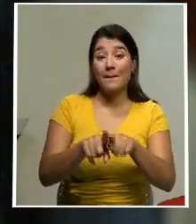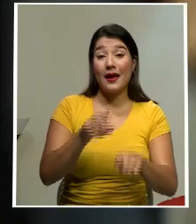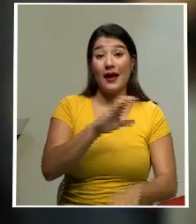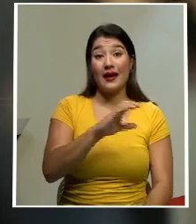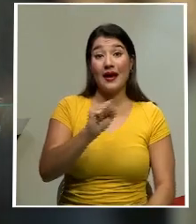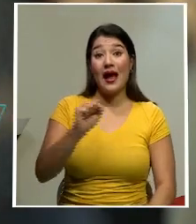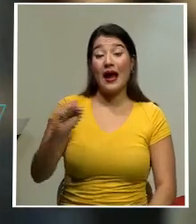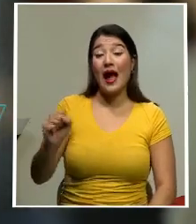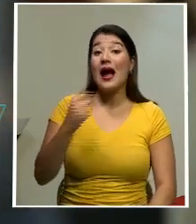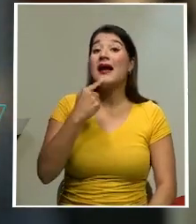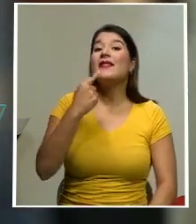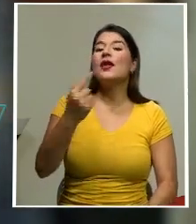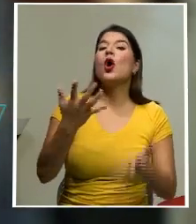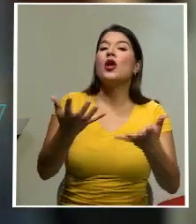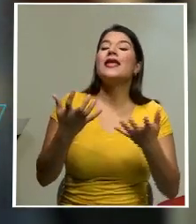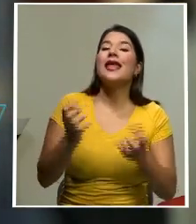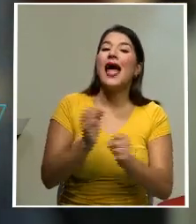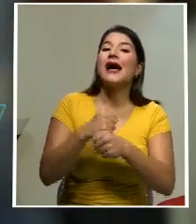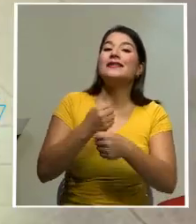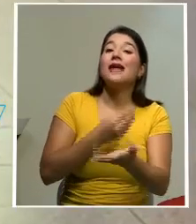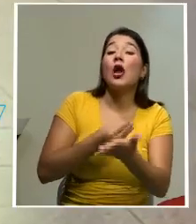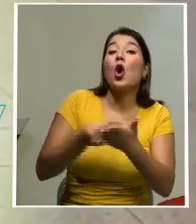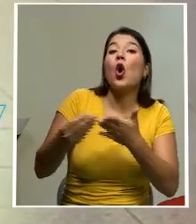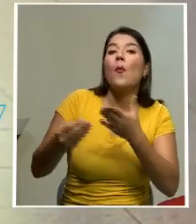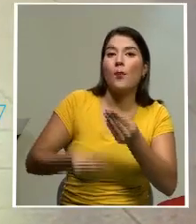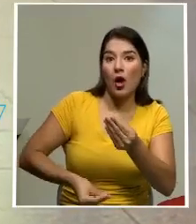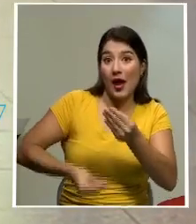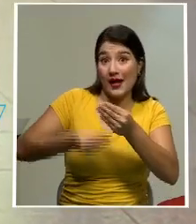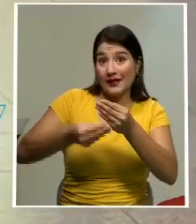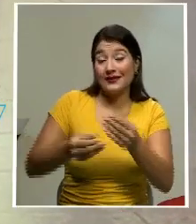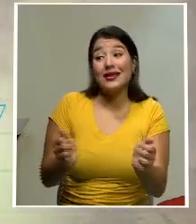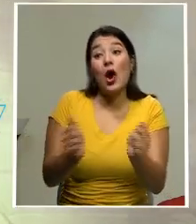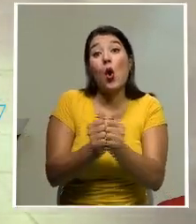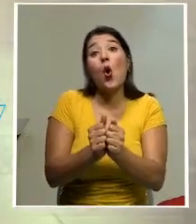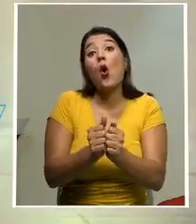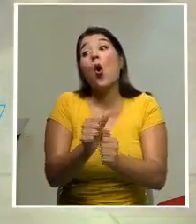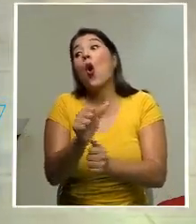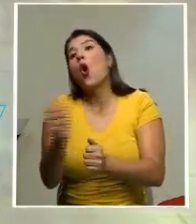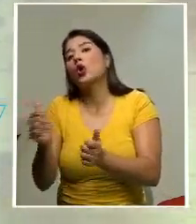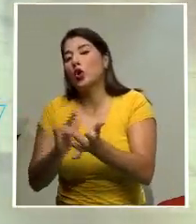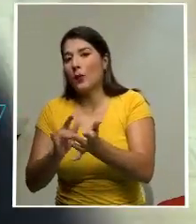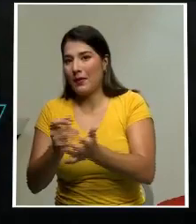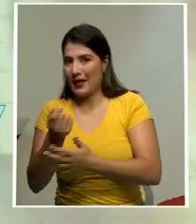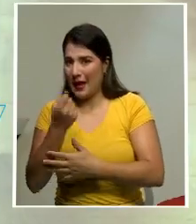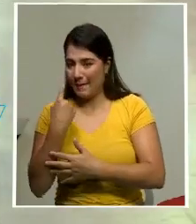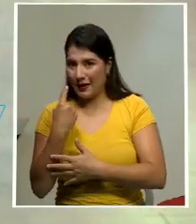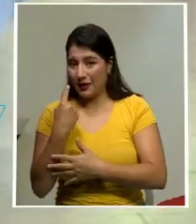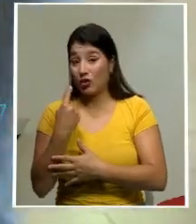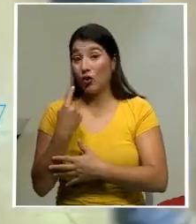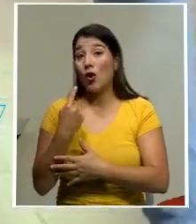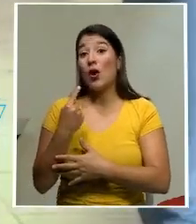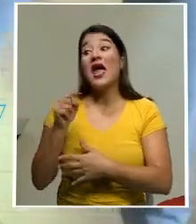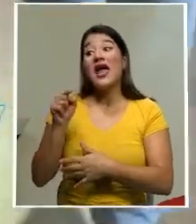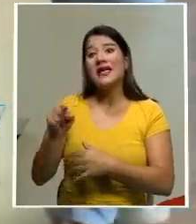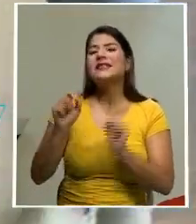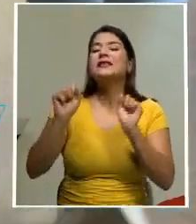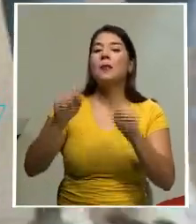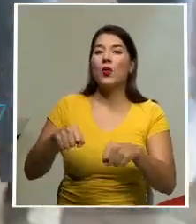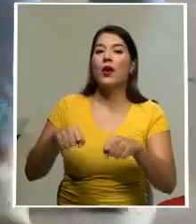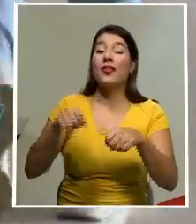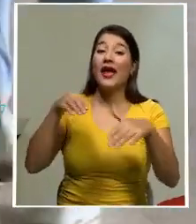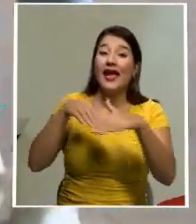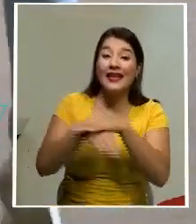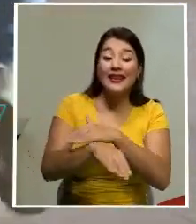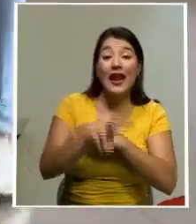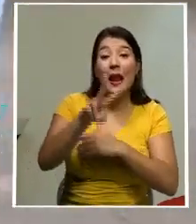se realizaría una compra extraordinaria alternativa con un medicamento sustitutivo, cuyo ingreso sería en 20 días después de la